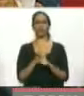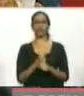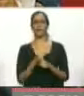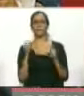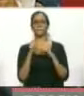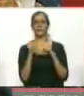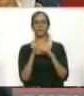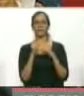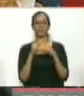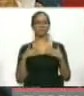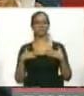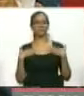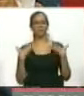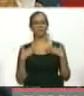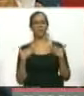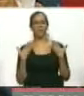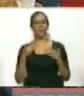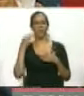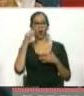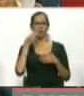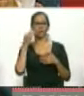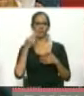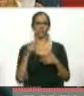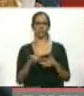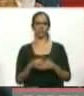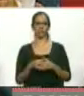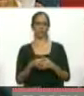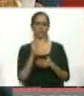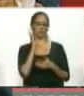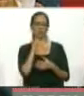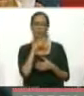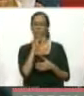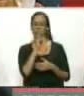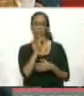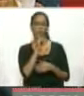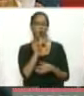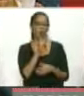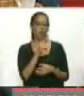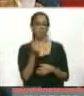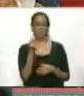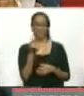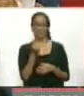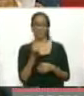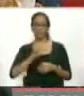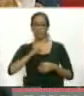gritar aliento al pueblo de parte de alquiler no hay ningún carabinero